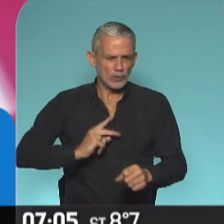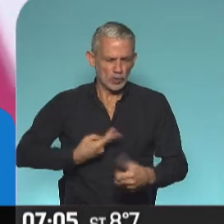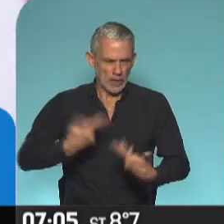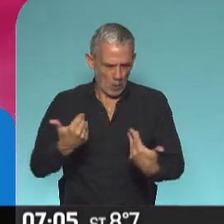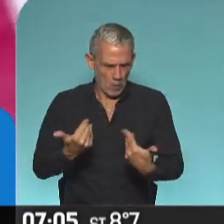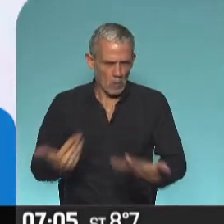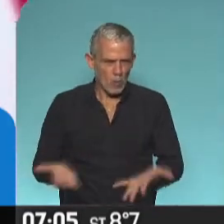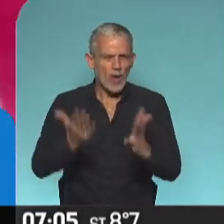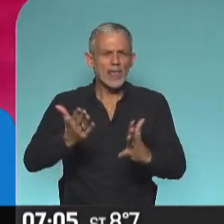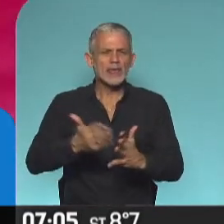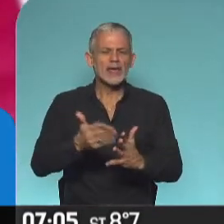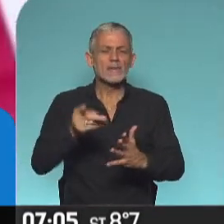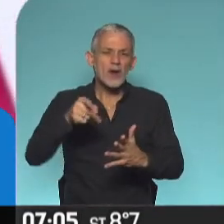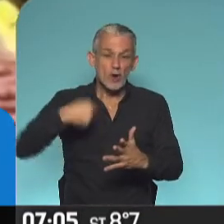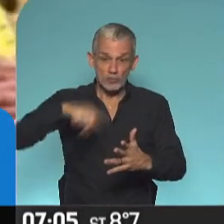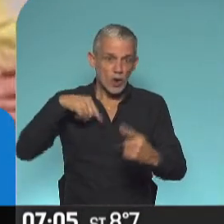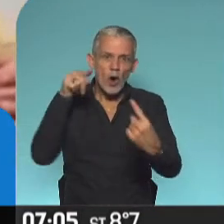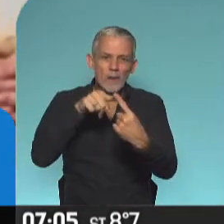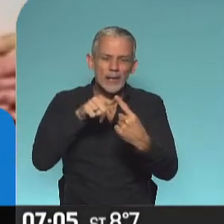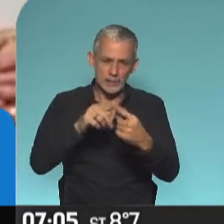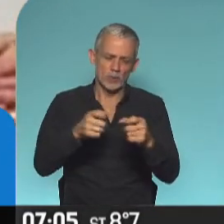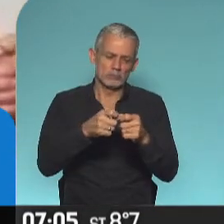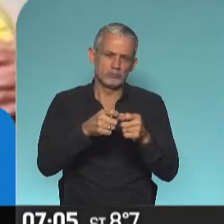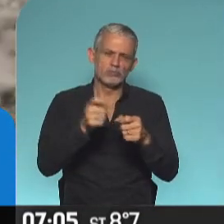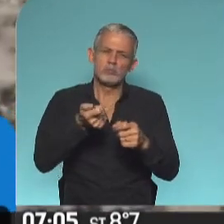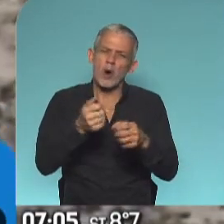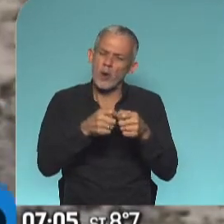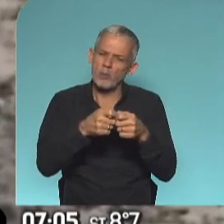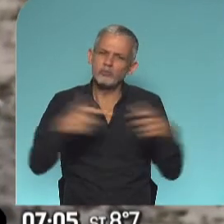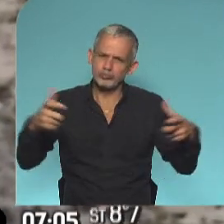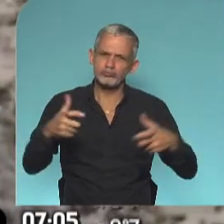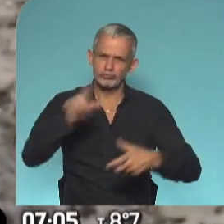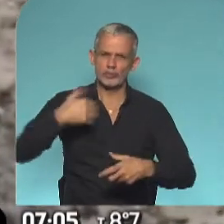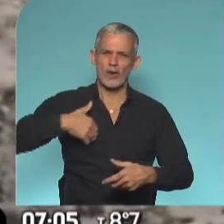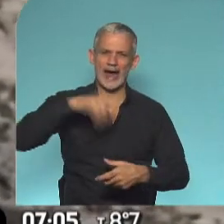el objetivo de nuestra gestión es que eso se amplíe a más lugares en el resto del país.